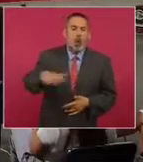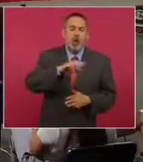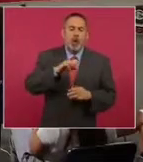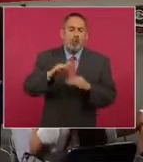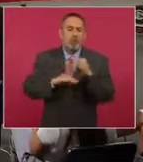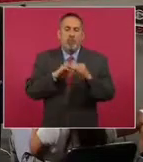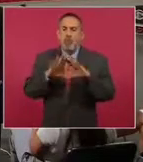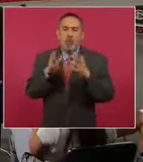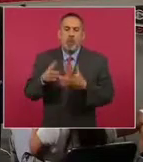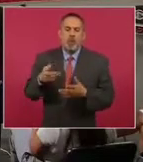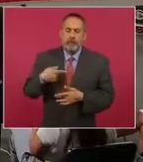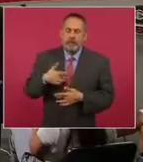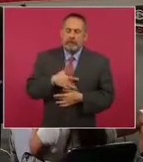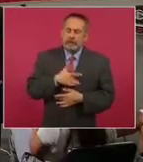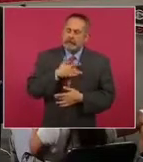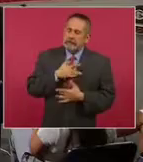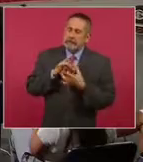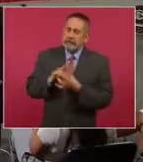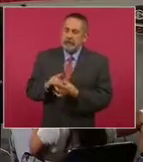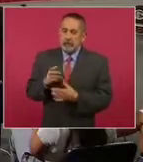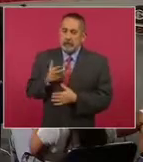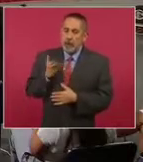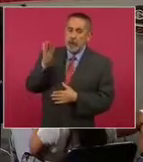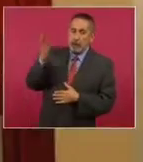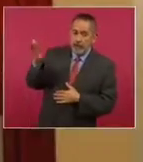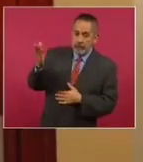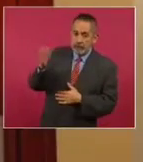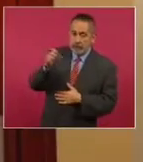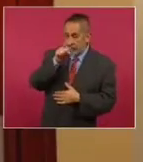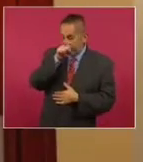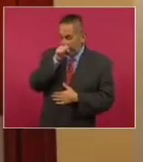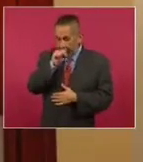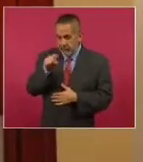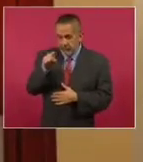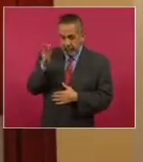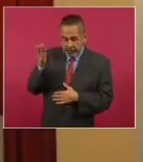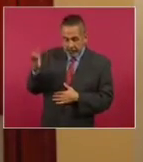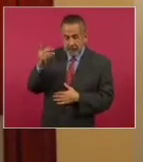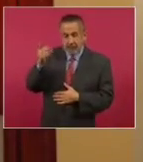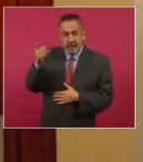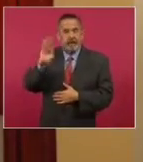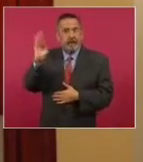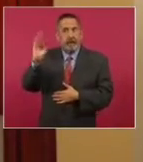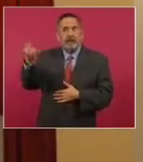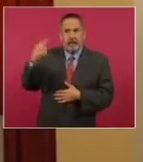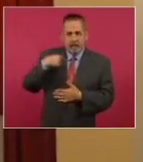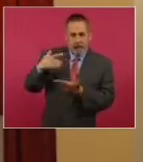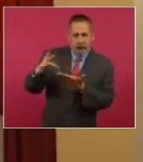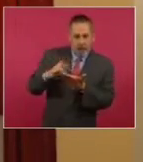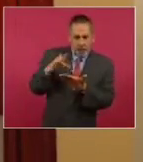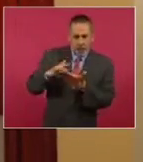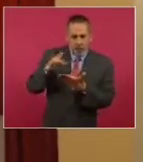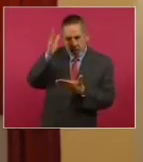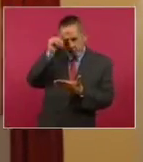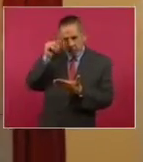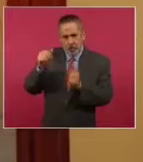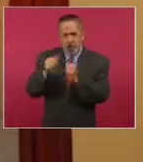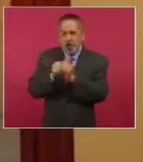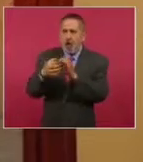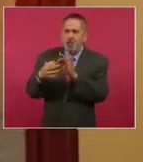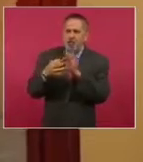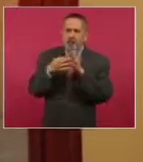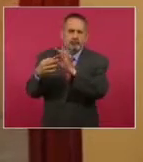y solicitarle, si para ello no tiene inconveniente, su apoyo y